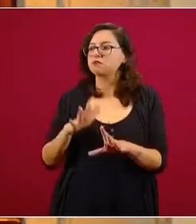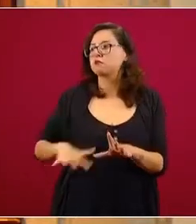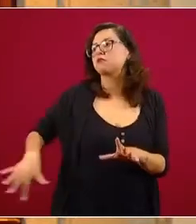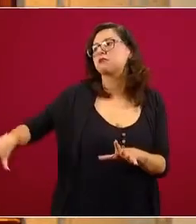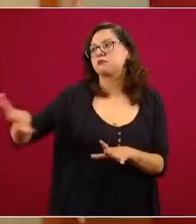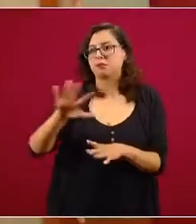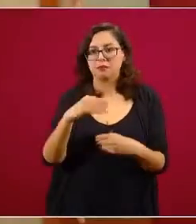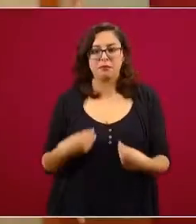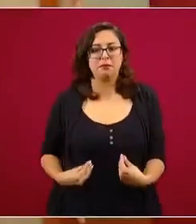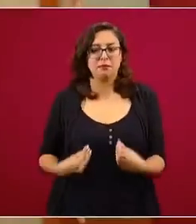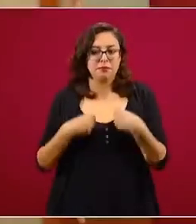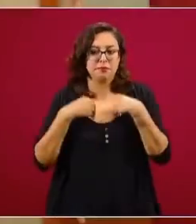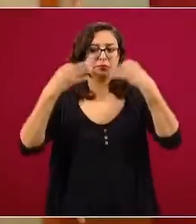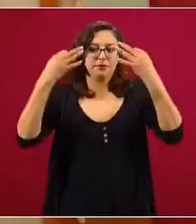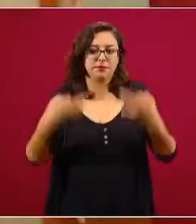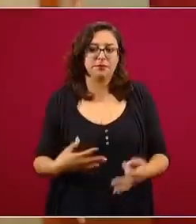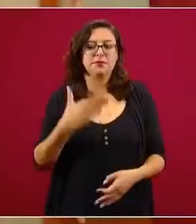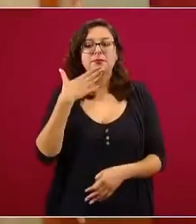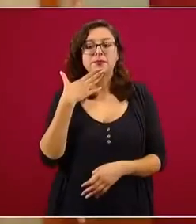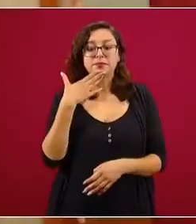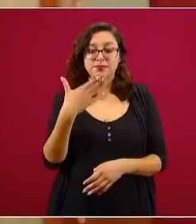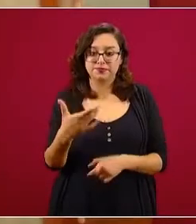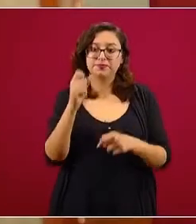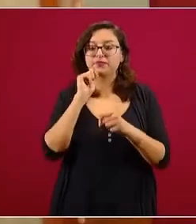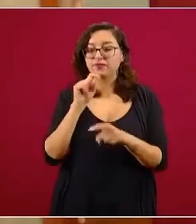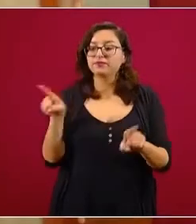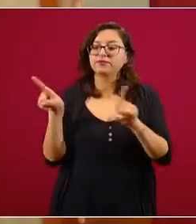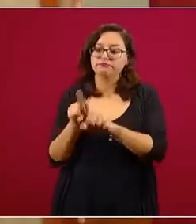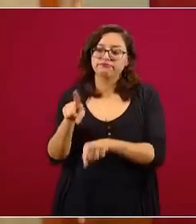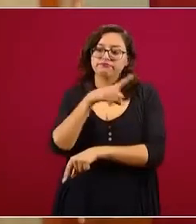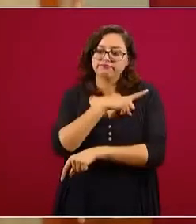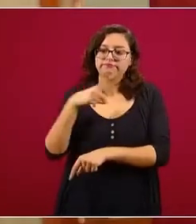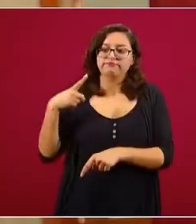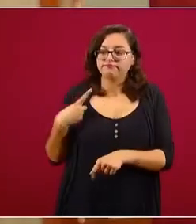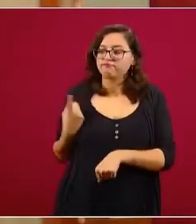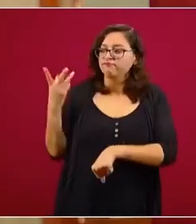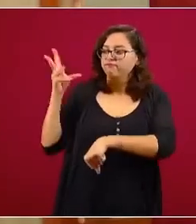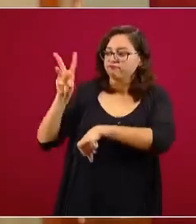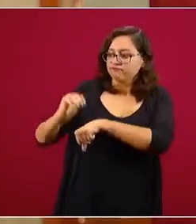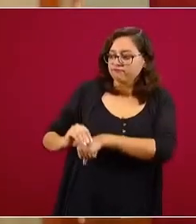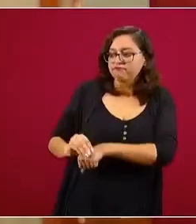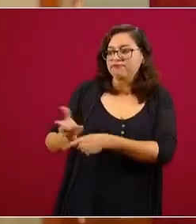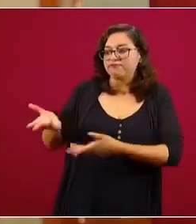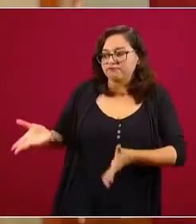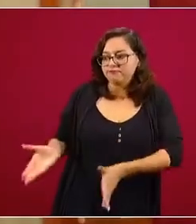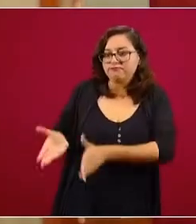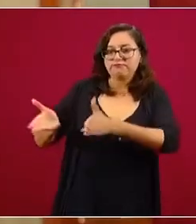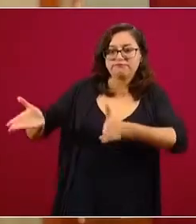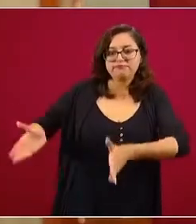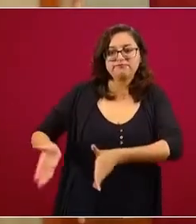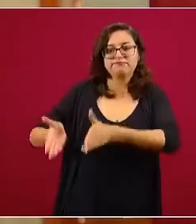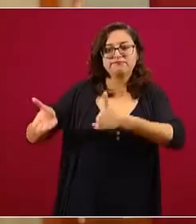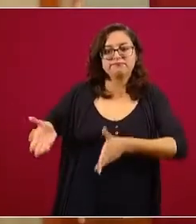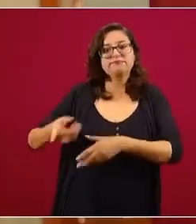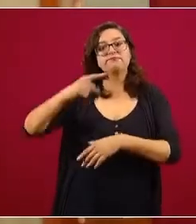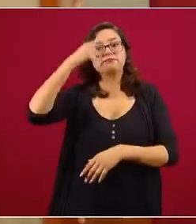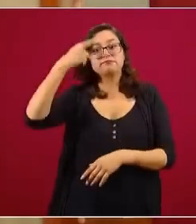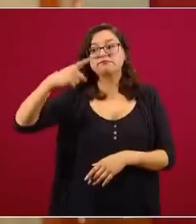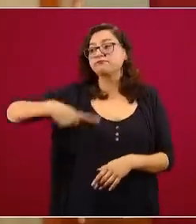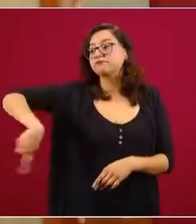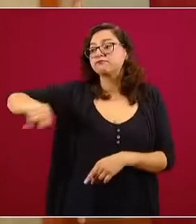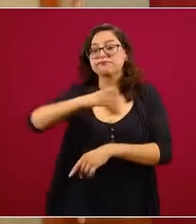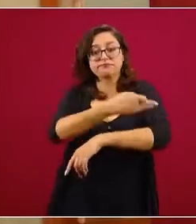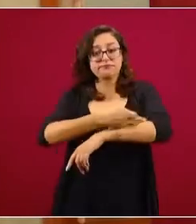la población y que entonces también tiene que verse en algún momento favorecido para que las familias, las